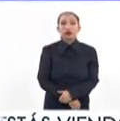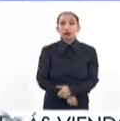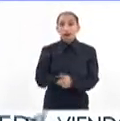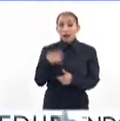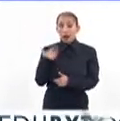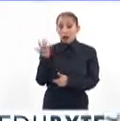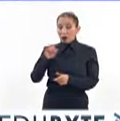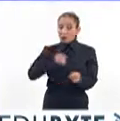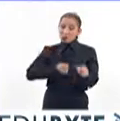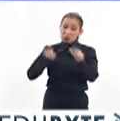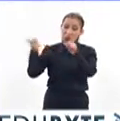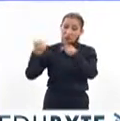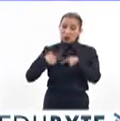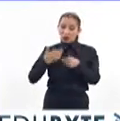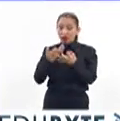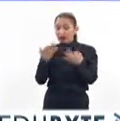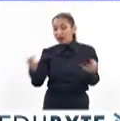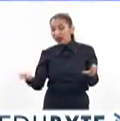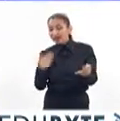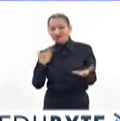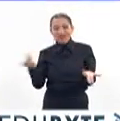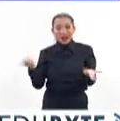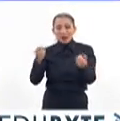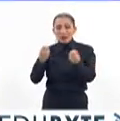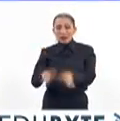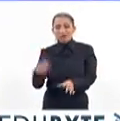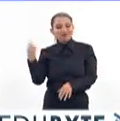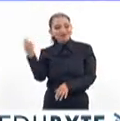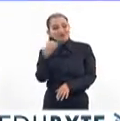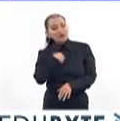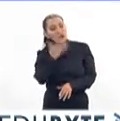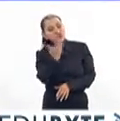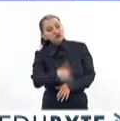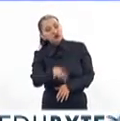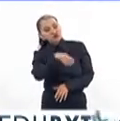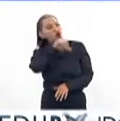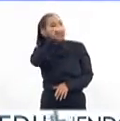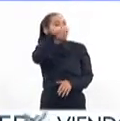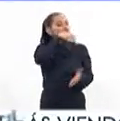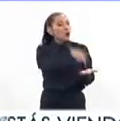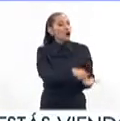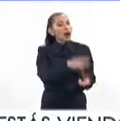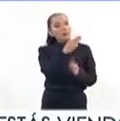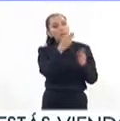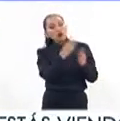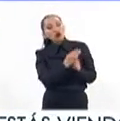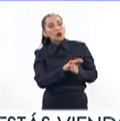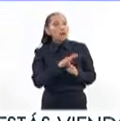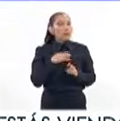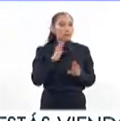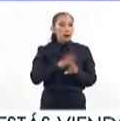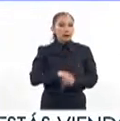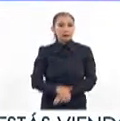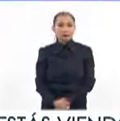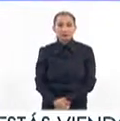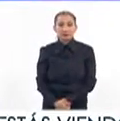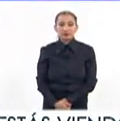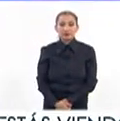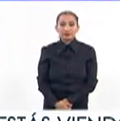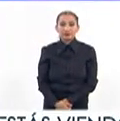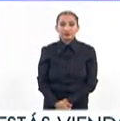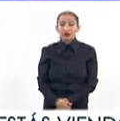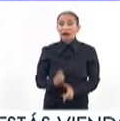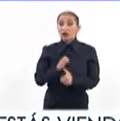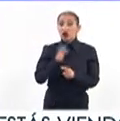la mano de obra eliminada y las tierras explotadas, surgió la necesidad de seguir explorando el mundo en nuevas misiones.